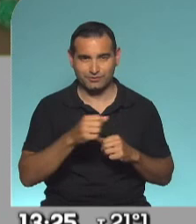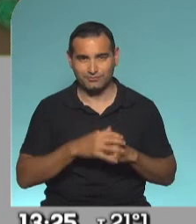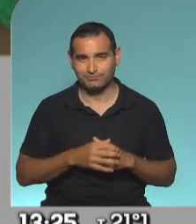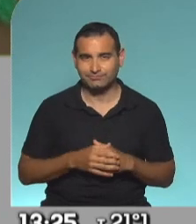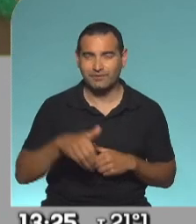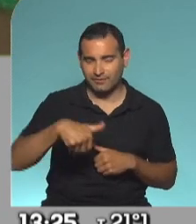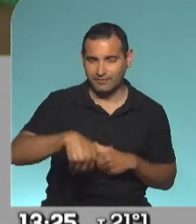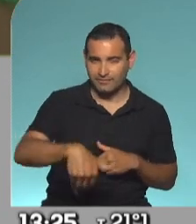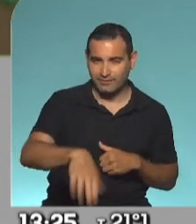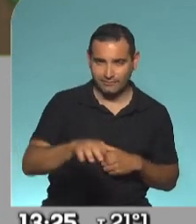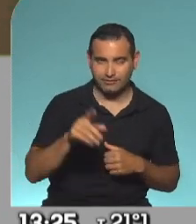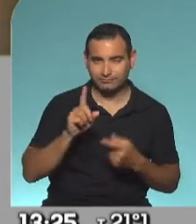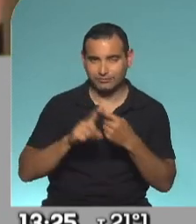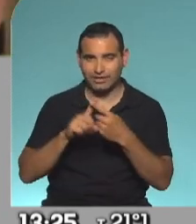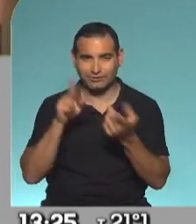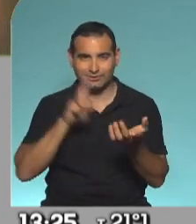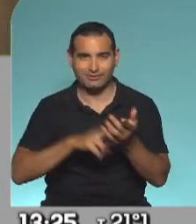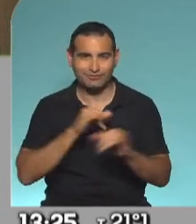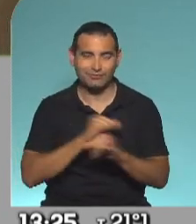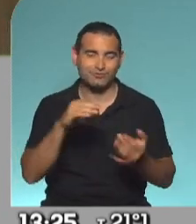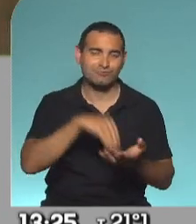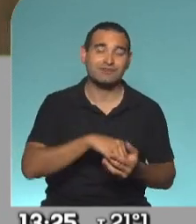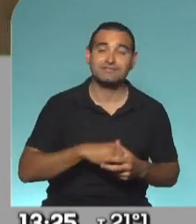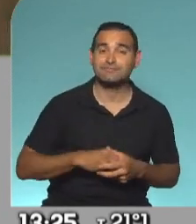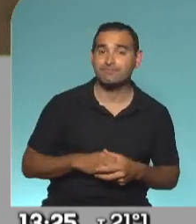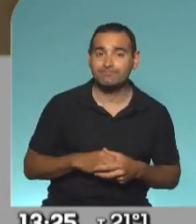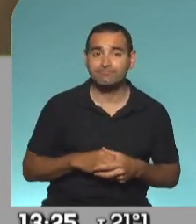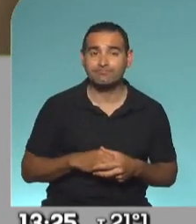del embarazo. En un ratito nada más volvemos con Gaby, más información del espectáculo, pero ahora...